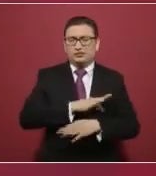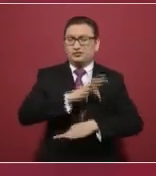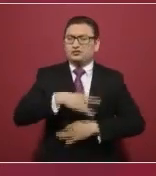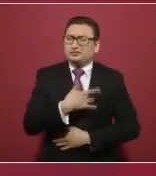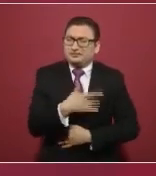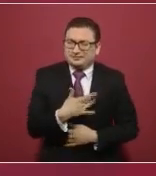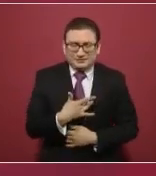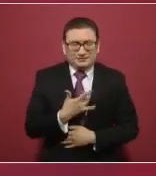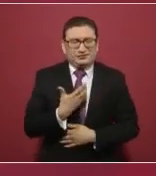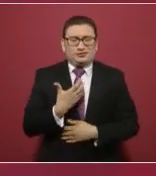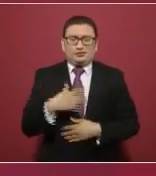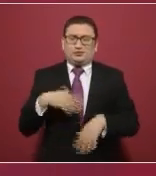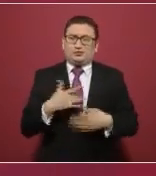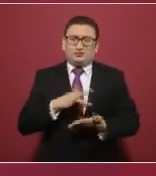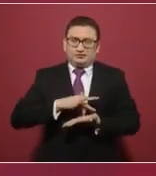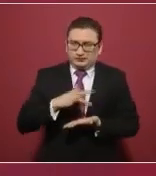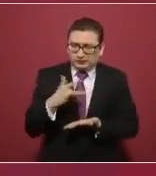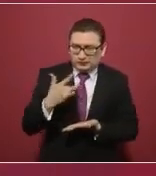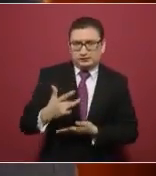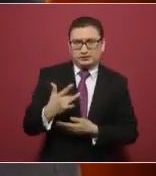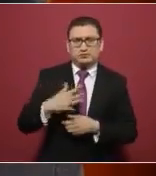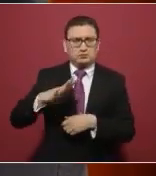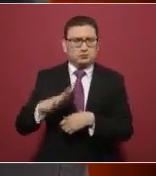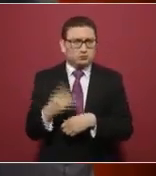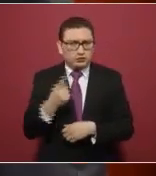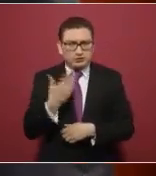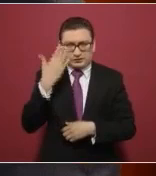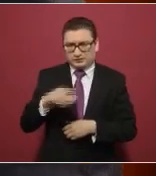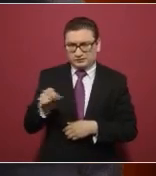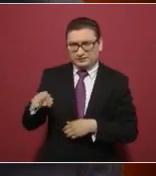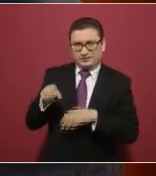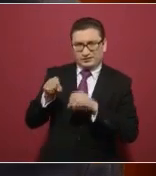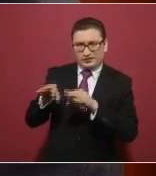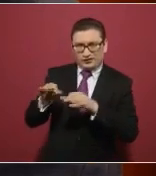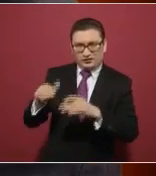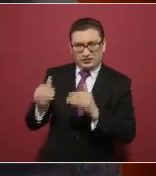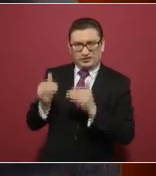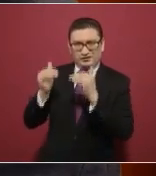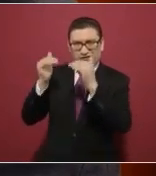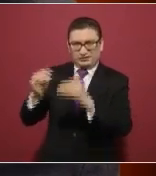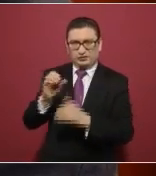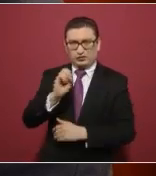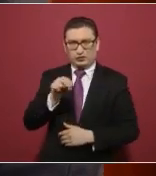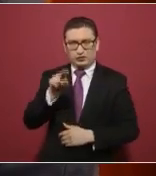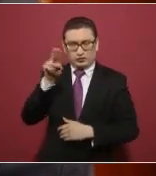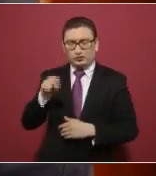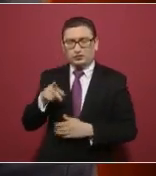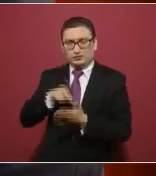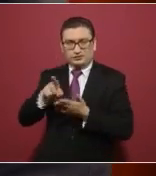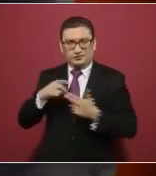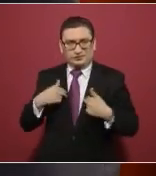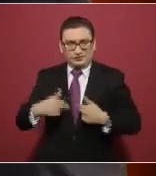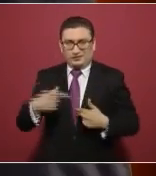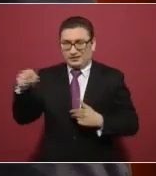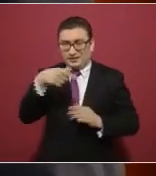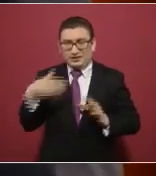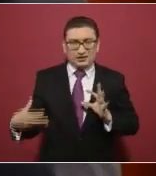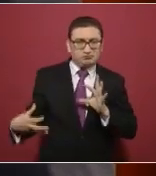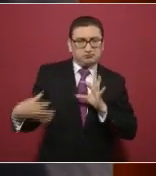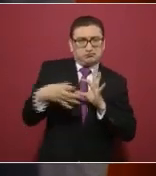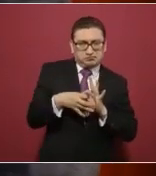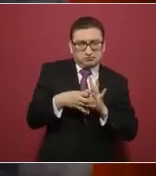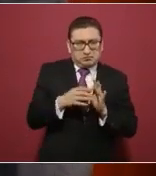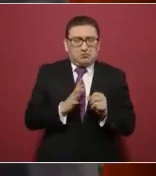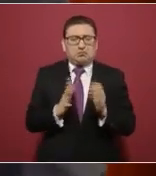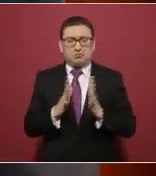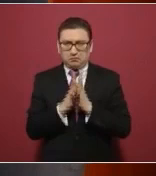agradecidas con la resolución de la Oficina de la Alta Comisionada de las Naciones Unidas para Derechos Humanos para participar en